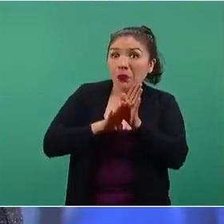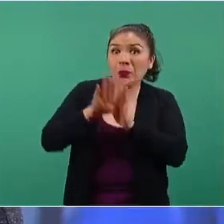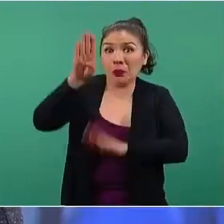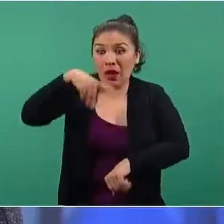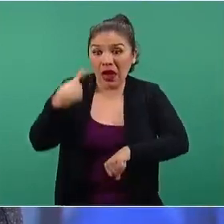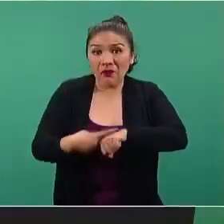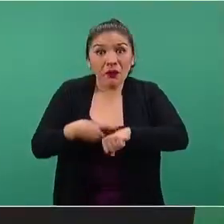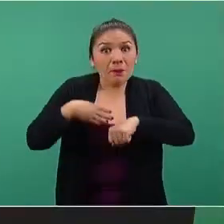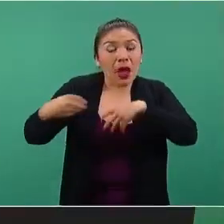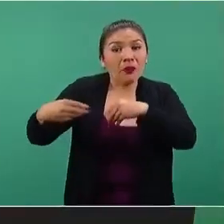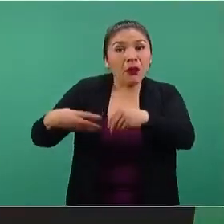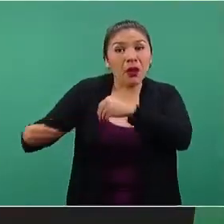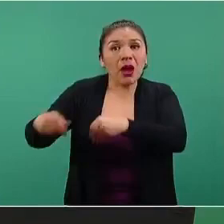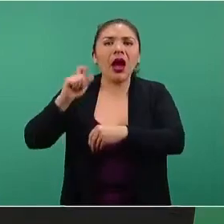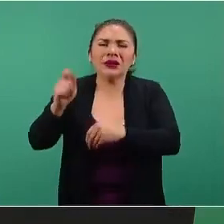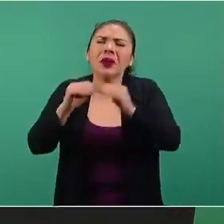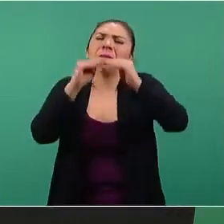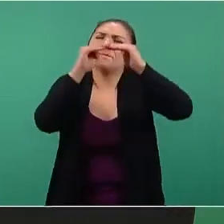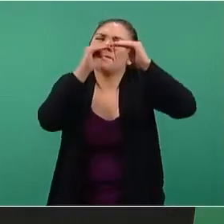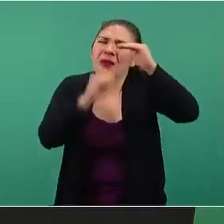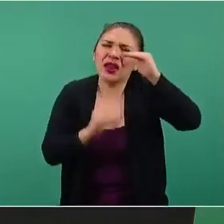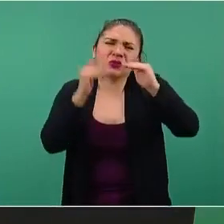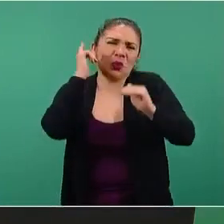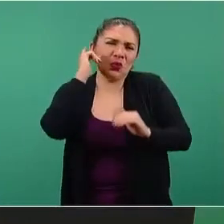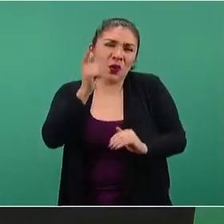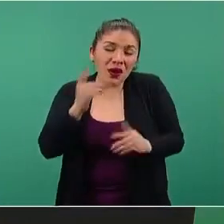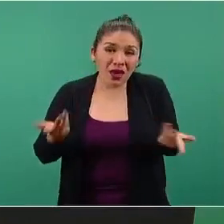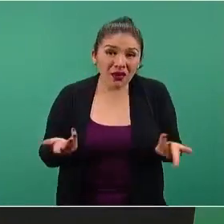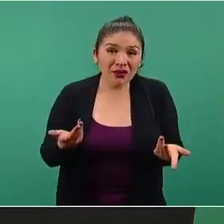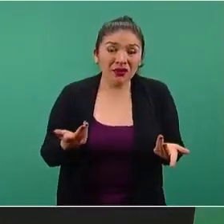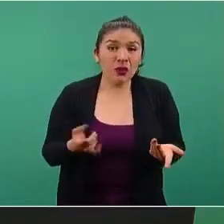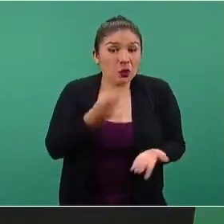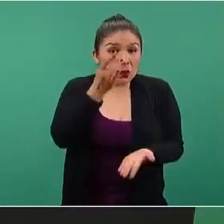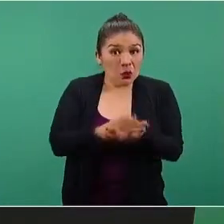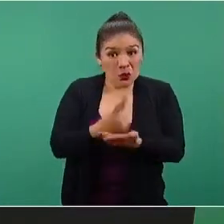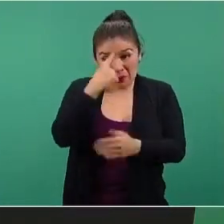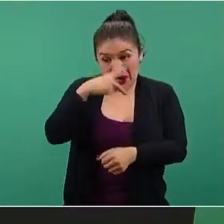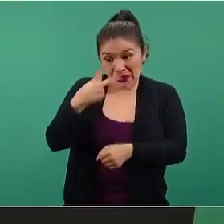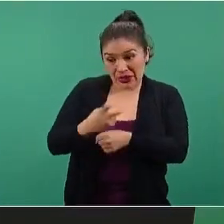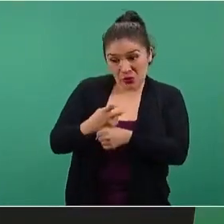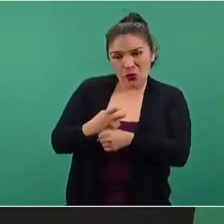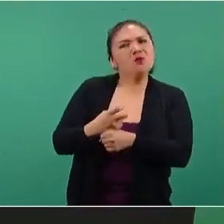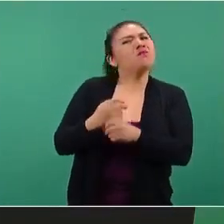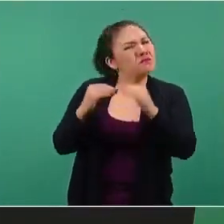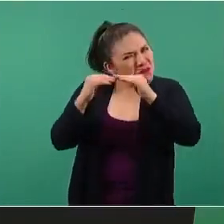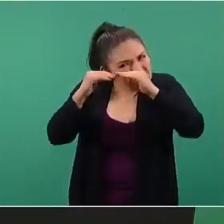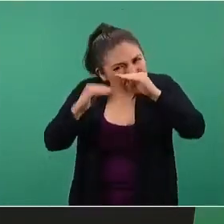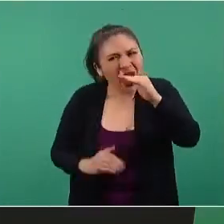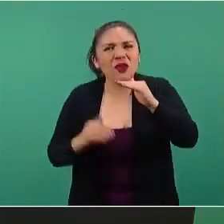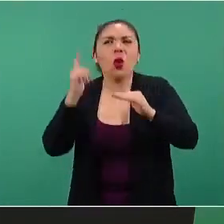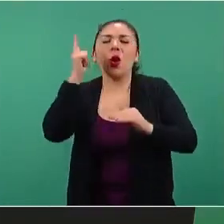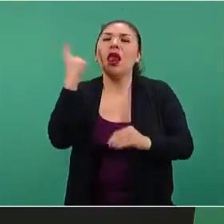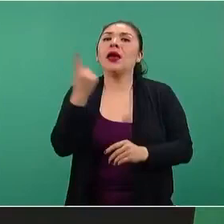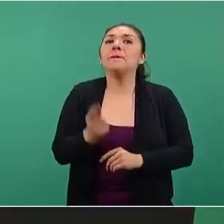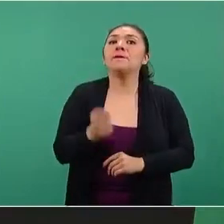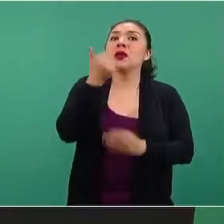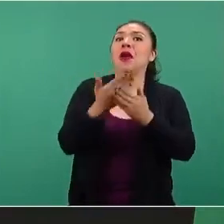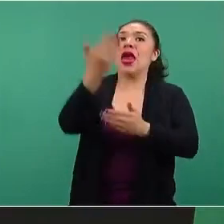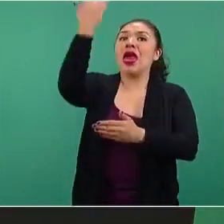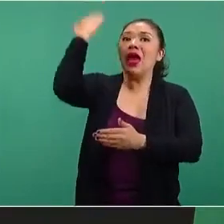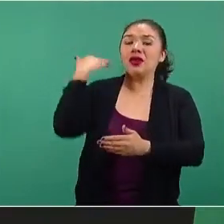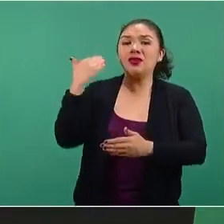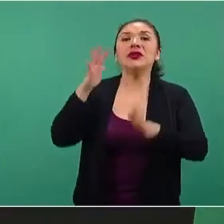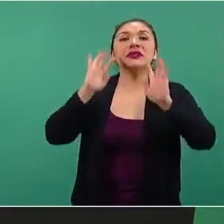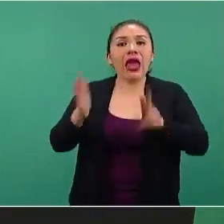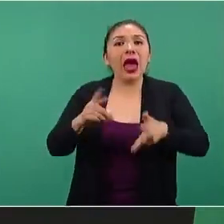esta enfermedad que sea mucho menor, no solo que esta segunda, sino que pudiera ser menor que la primera, y que